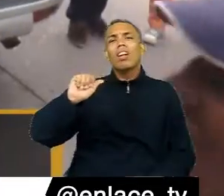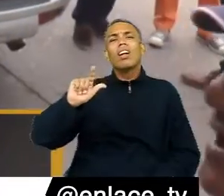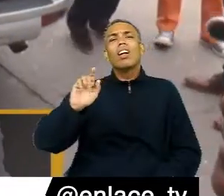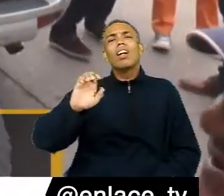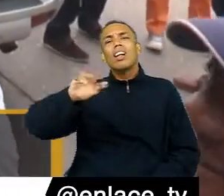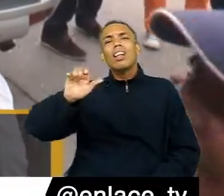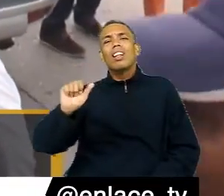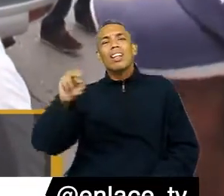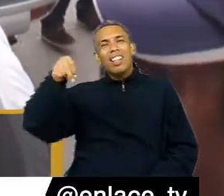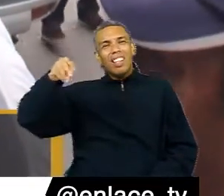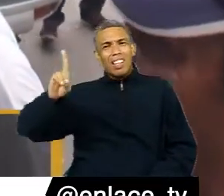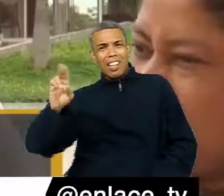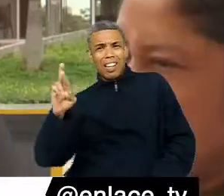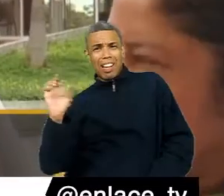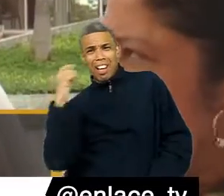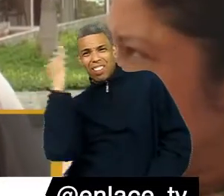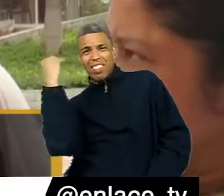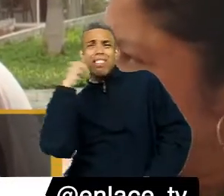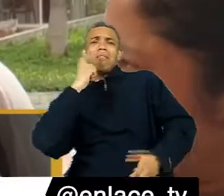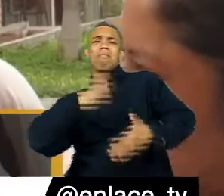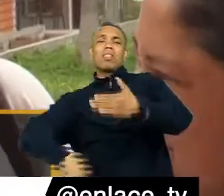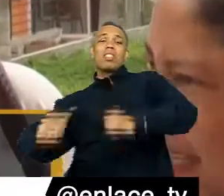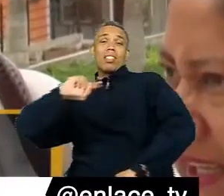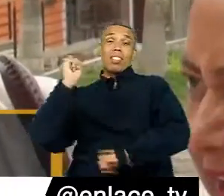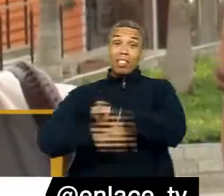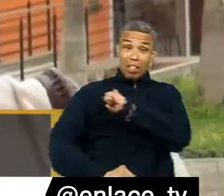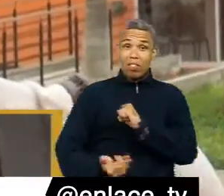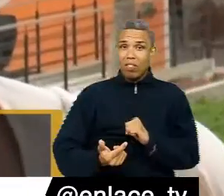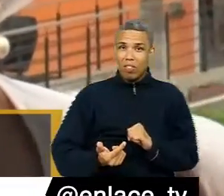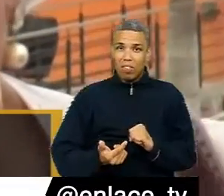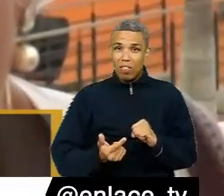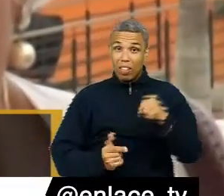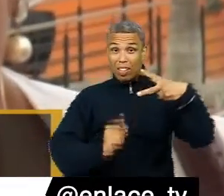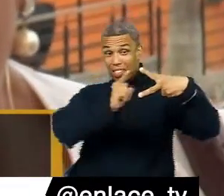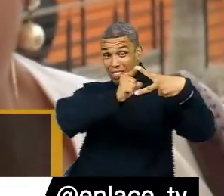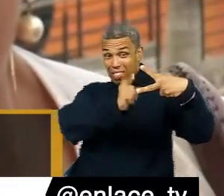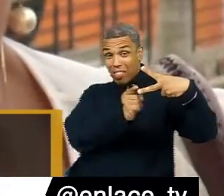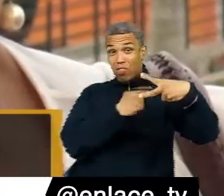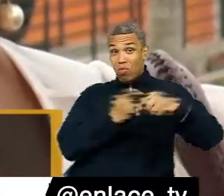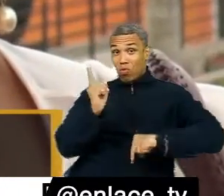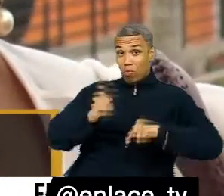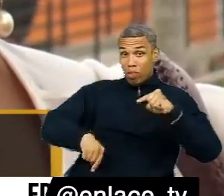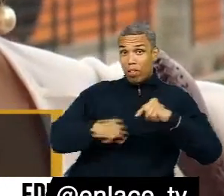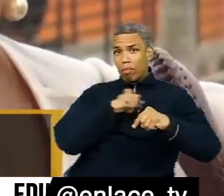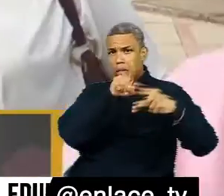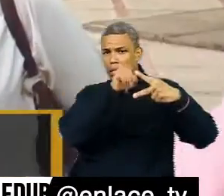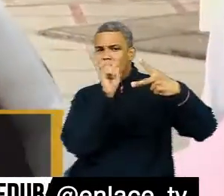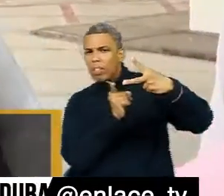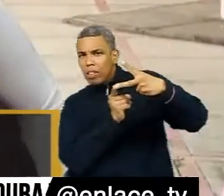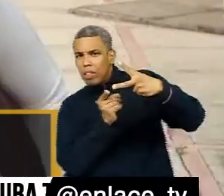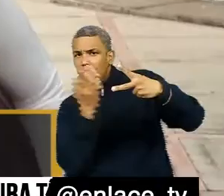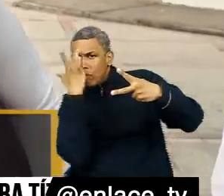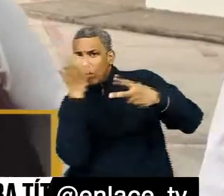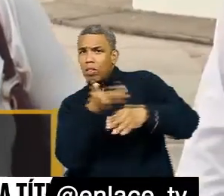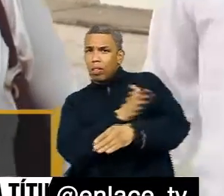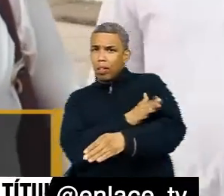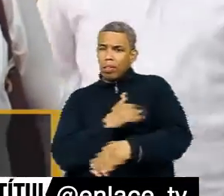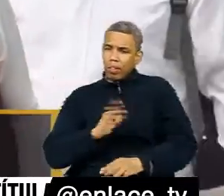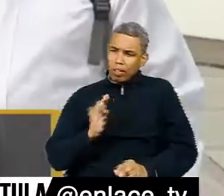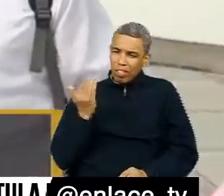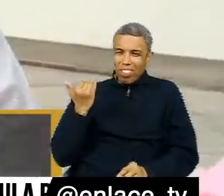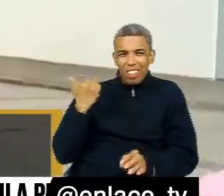llamada farpolítica y otra por supuestas irregularidades en el Partido Liberal. Esta segunda sanción fue dispuesta por entregar 25 millones de pesos en